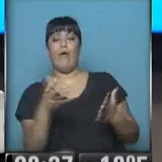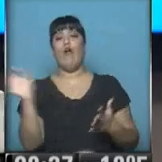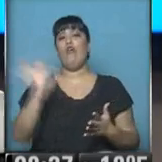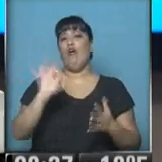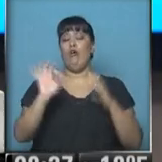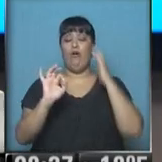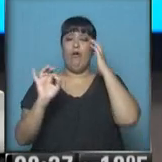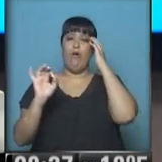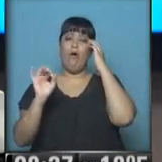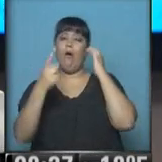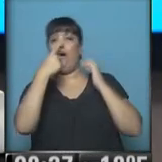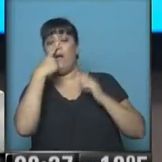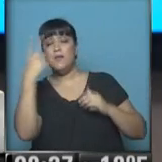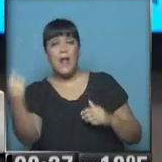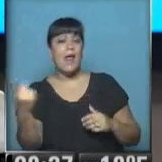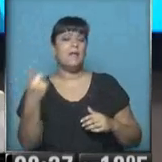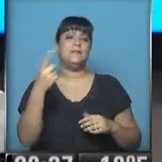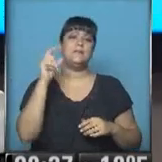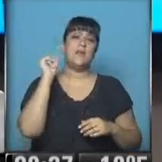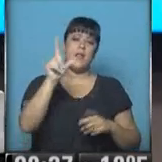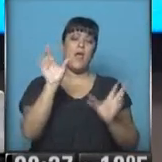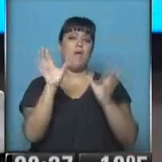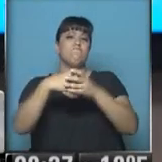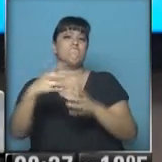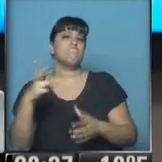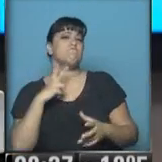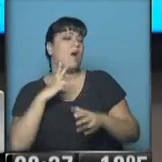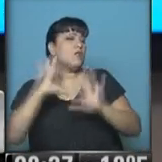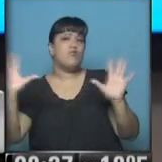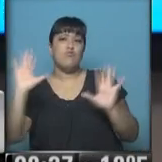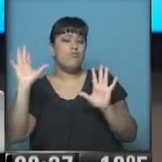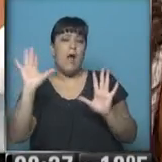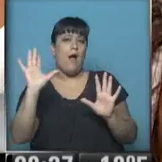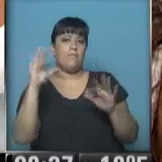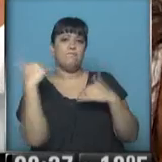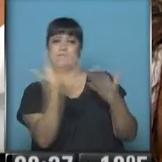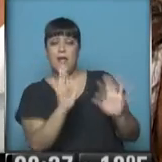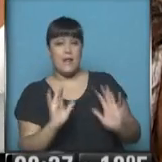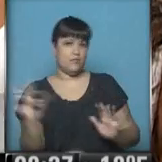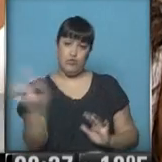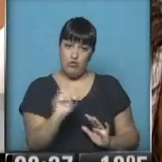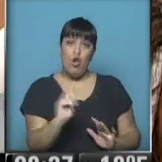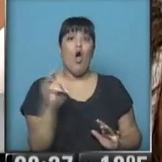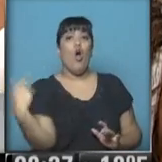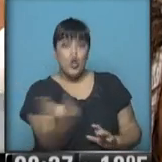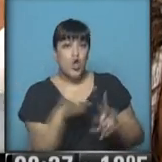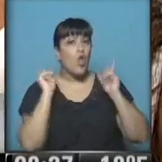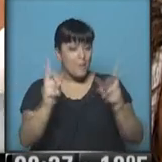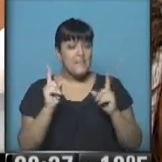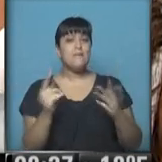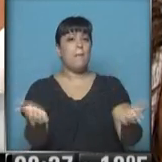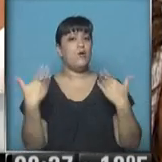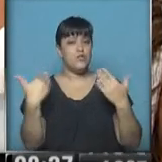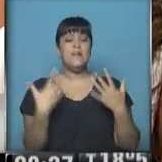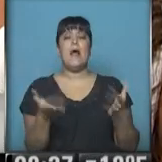allí intereses de alguno en particular y que tengamos toda la misma la misma posibilidad de expresar